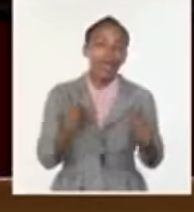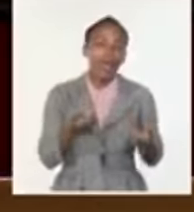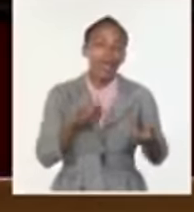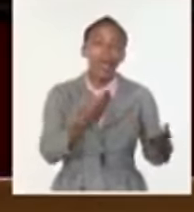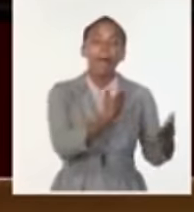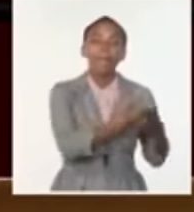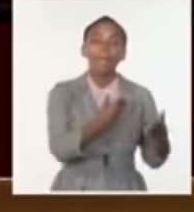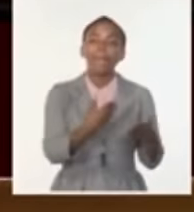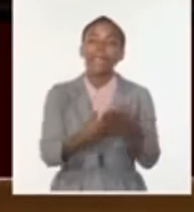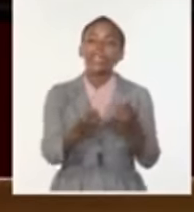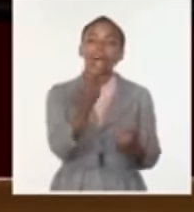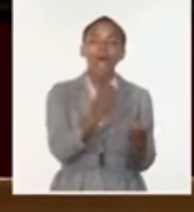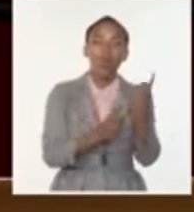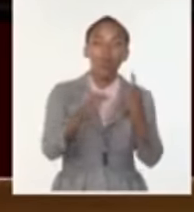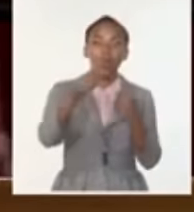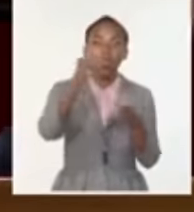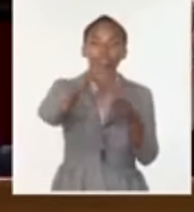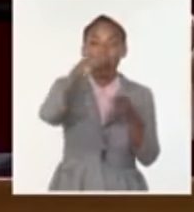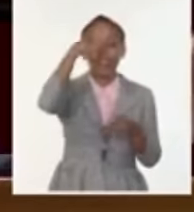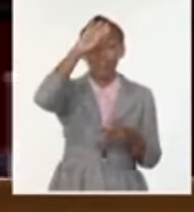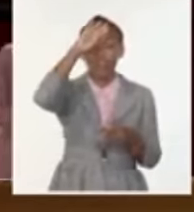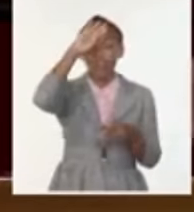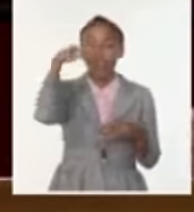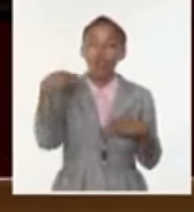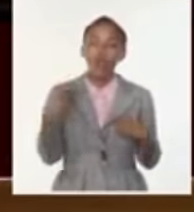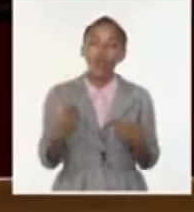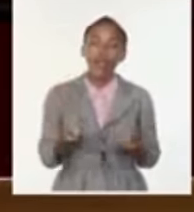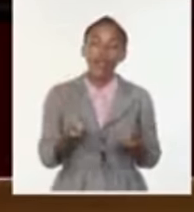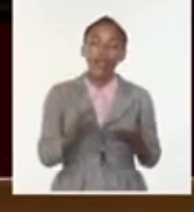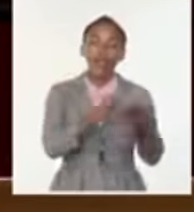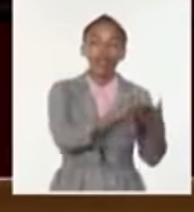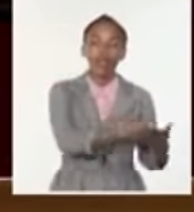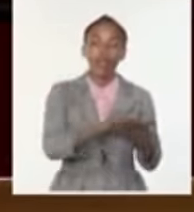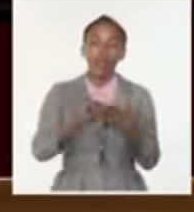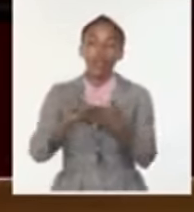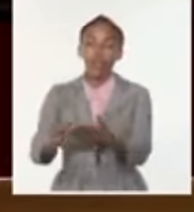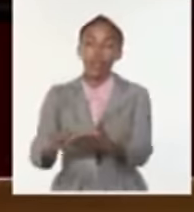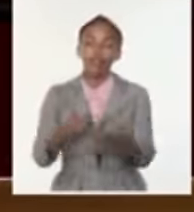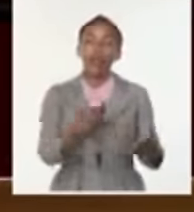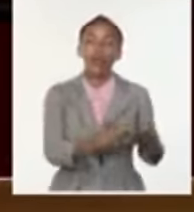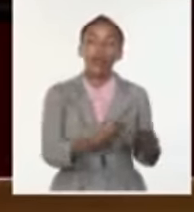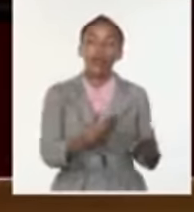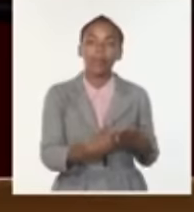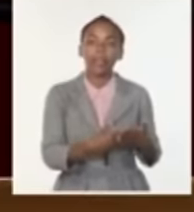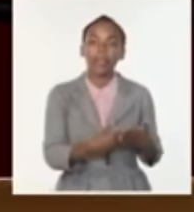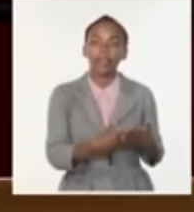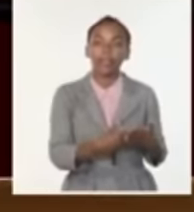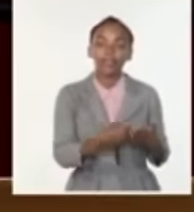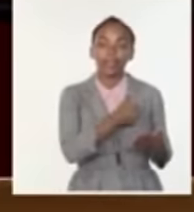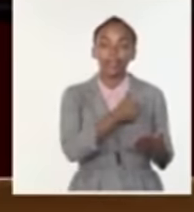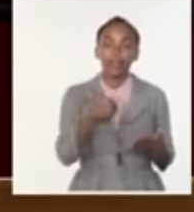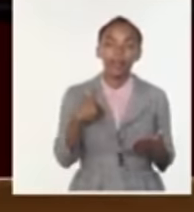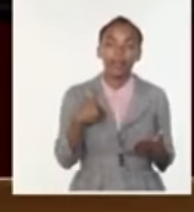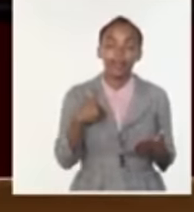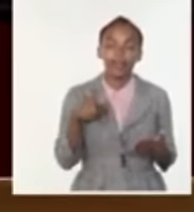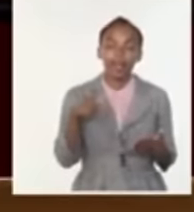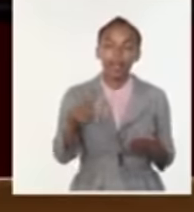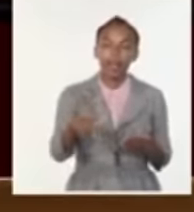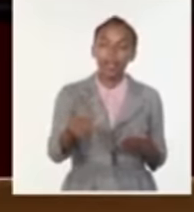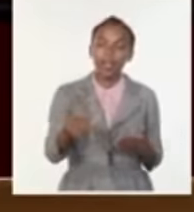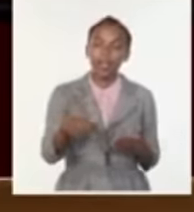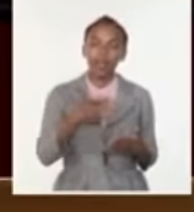que hay en el país que prestan servicio a todo el sector estatal y que tampoco están sujetas a estas